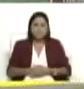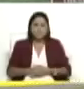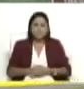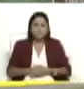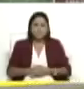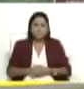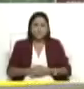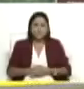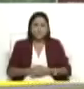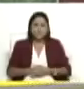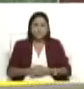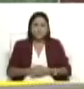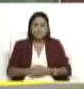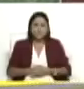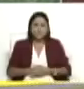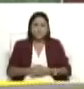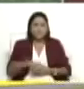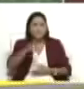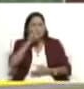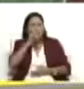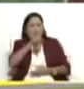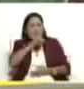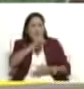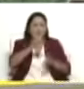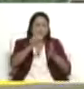Le borraron el nombre de Entrasur.